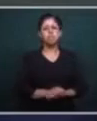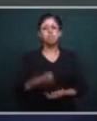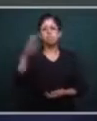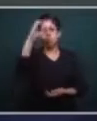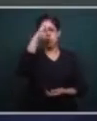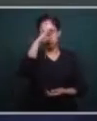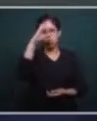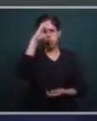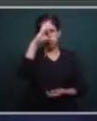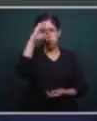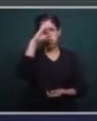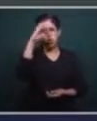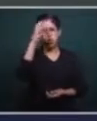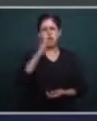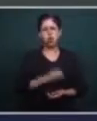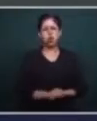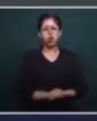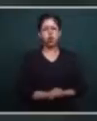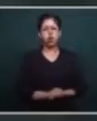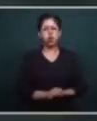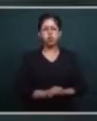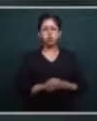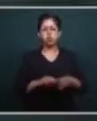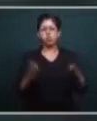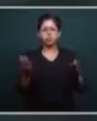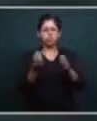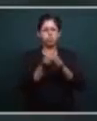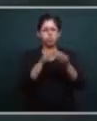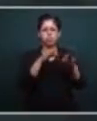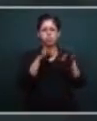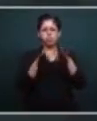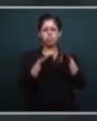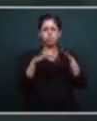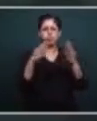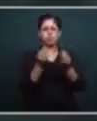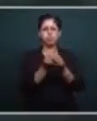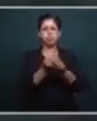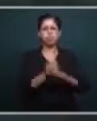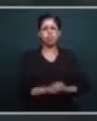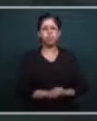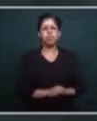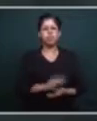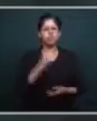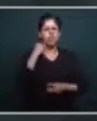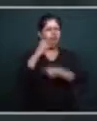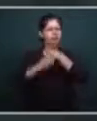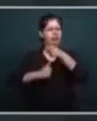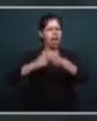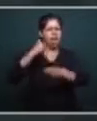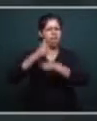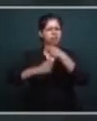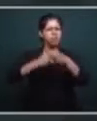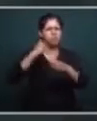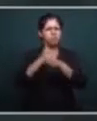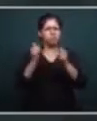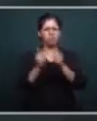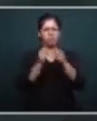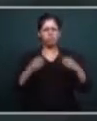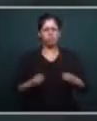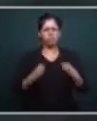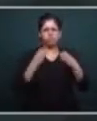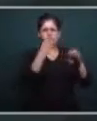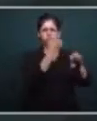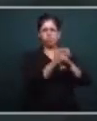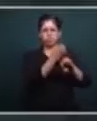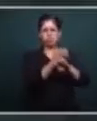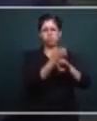culturales, una convivencia de siglos. Por eso no